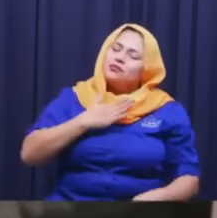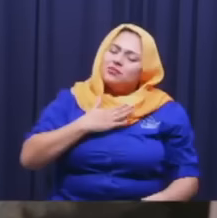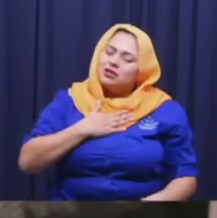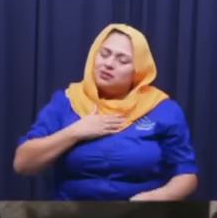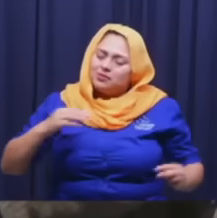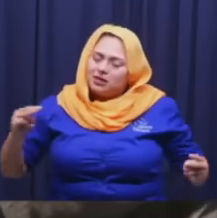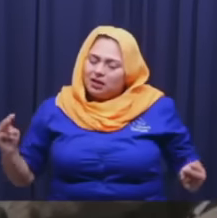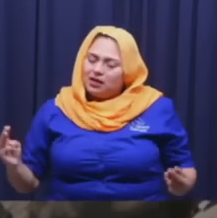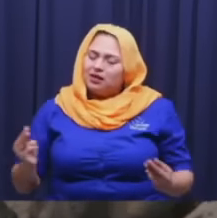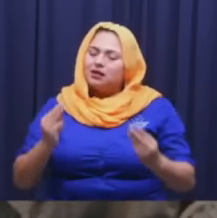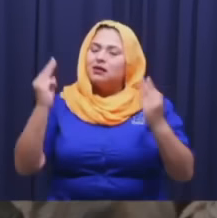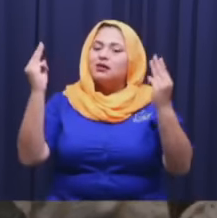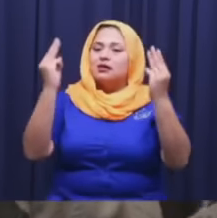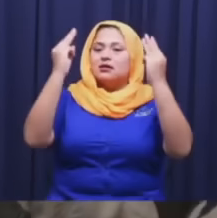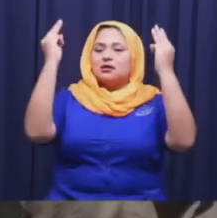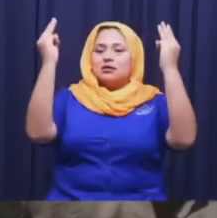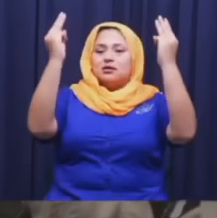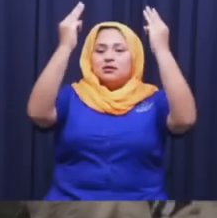sigo mi vida.